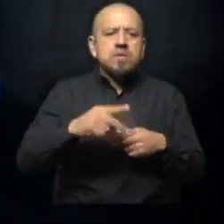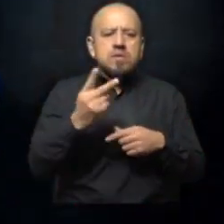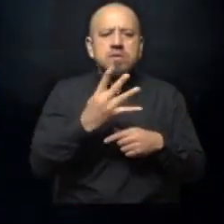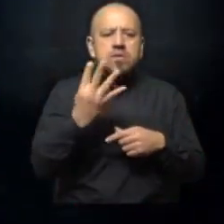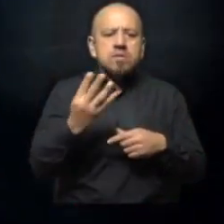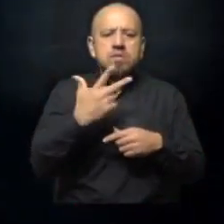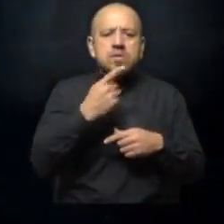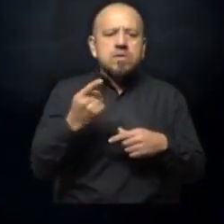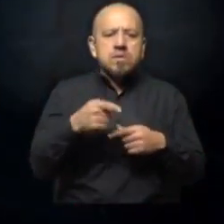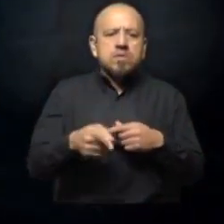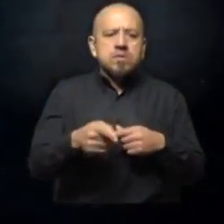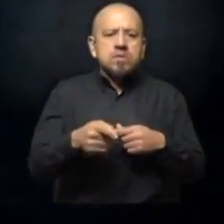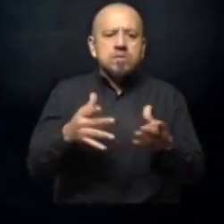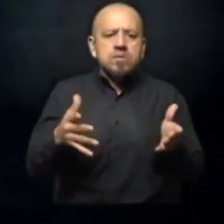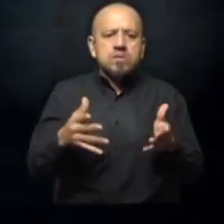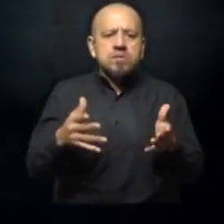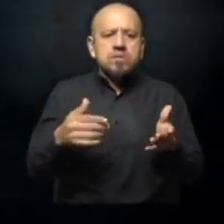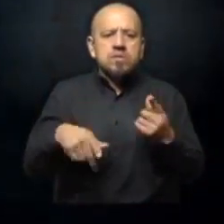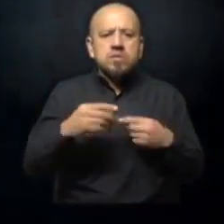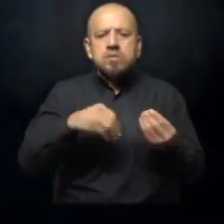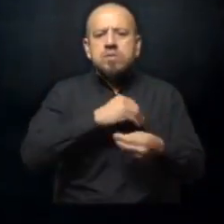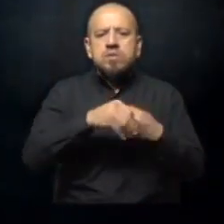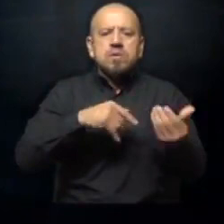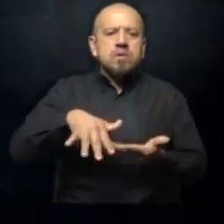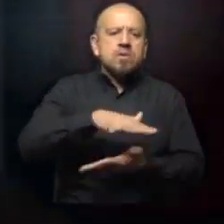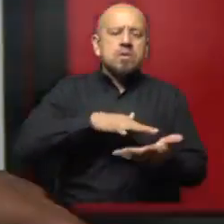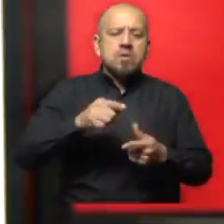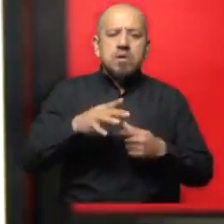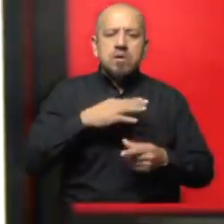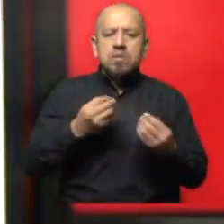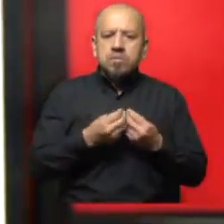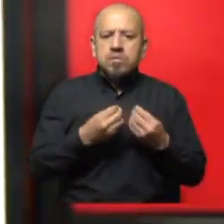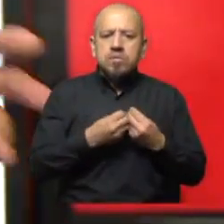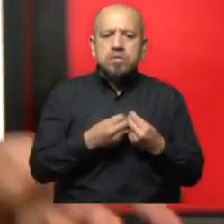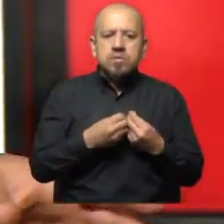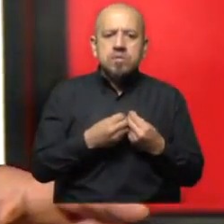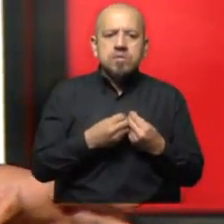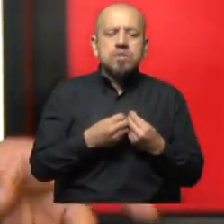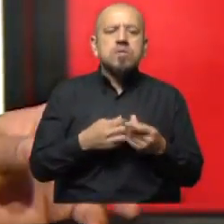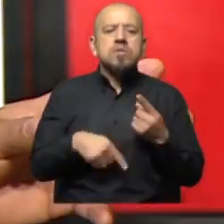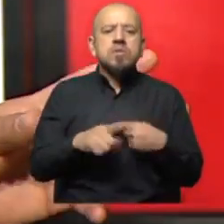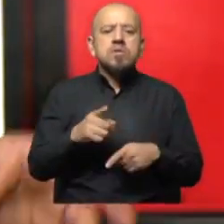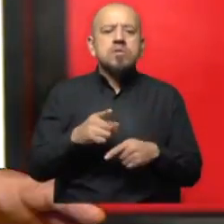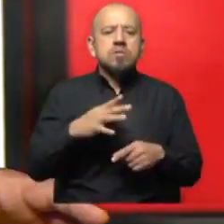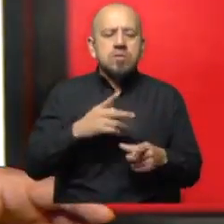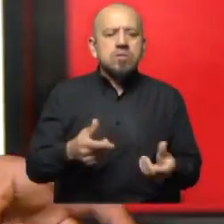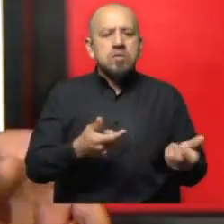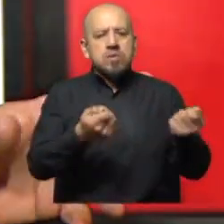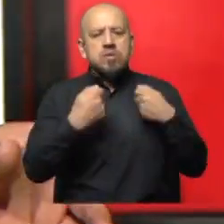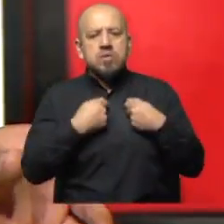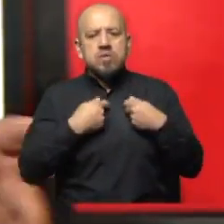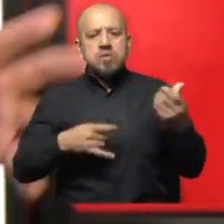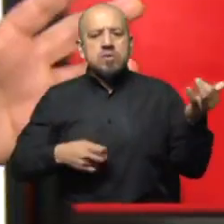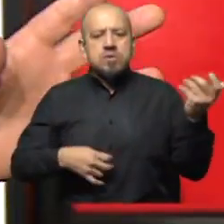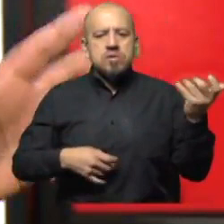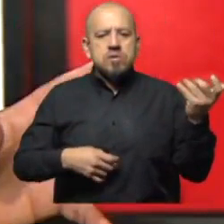31 visten un garage y se juntaba como la familia el barrio ahí en esta zona y siempre como rodeado de músicos en el momento que me regala la litera fue muy fácil